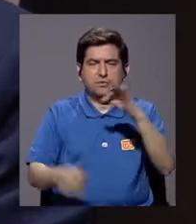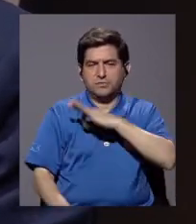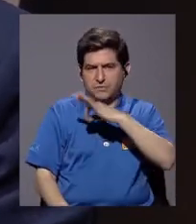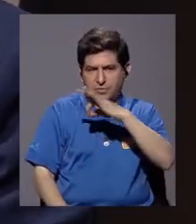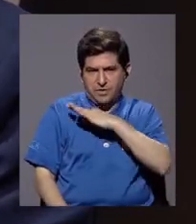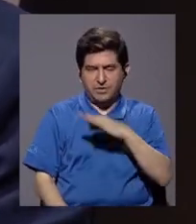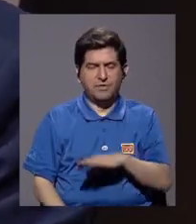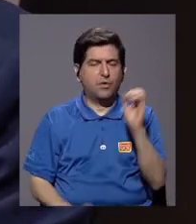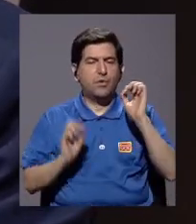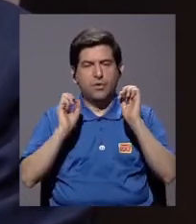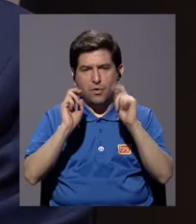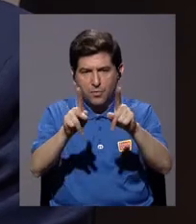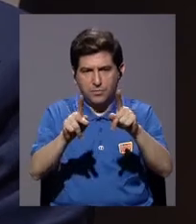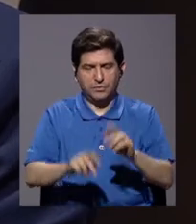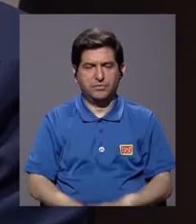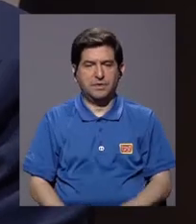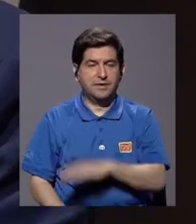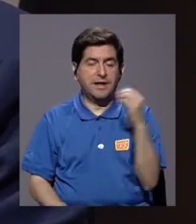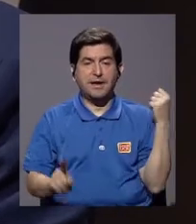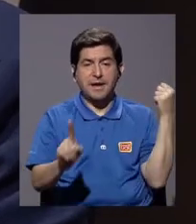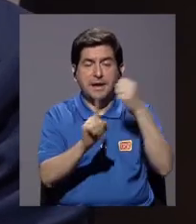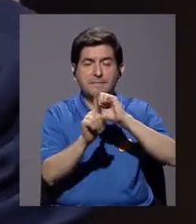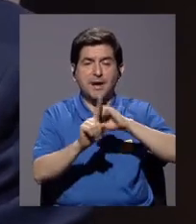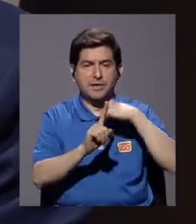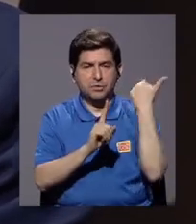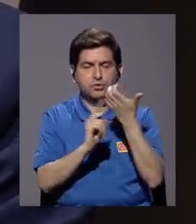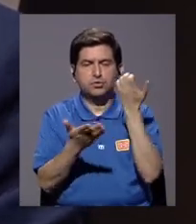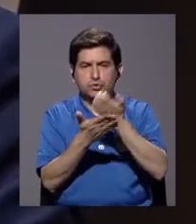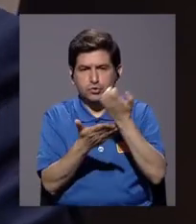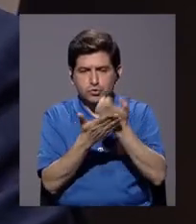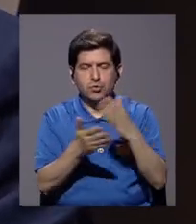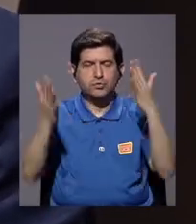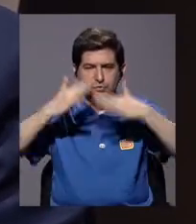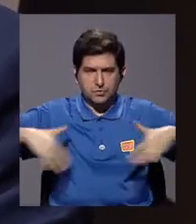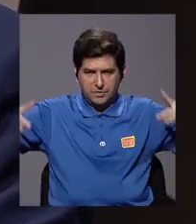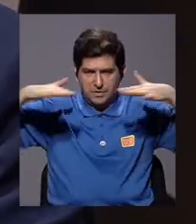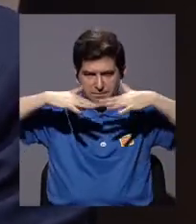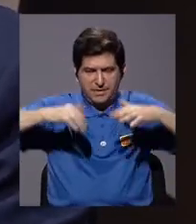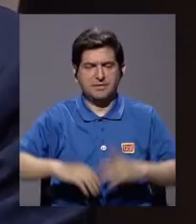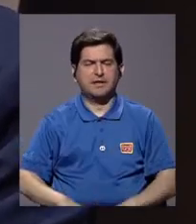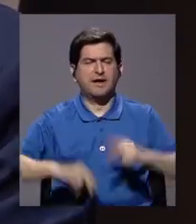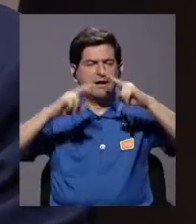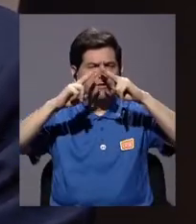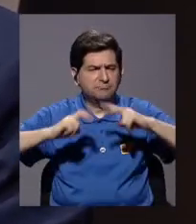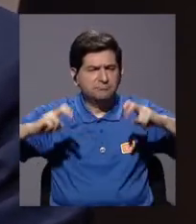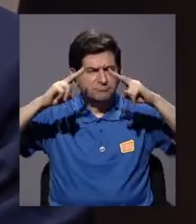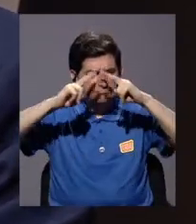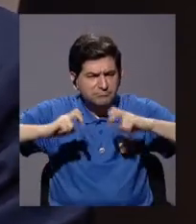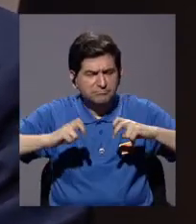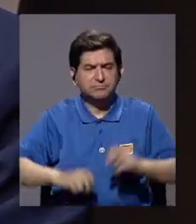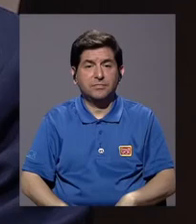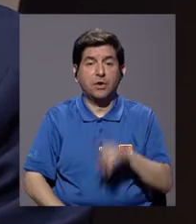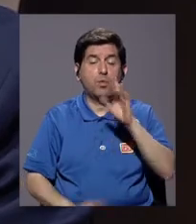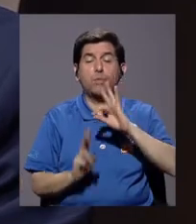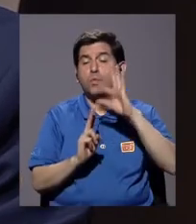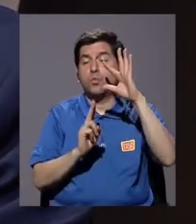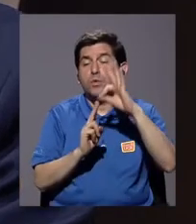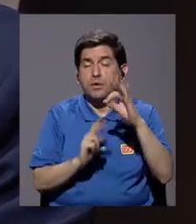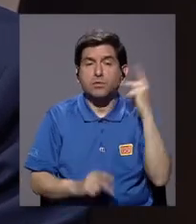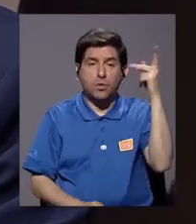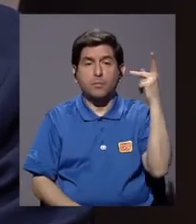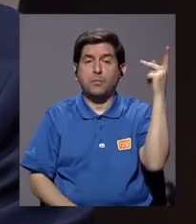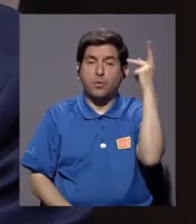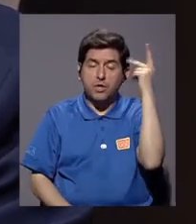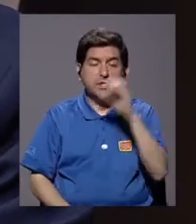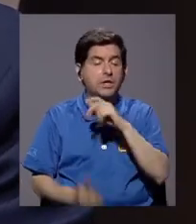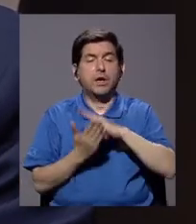de factibilidad y de impacto social y económico y ambiental para ver la posibilidad de que una alternativa, una